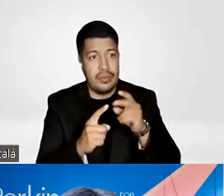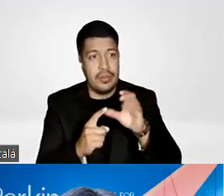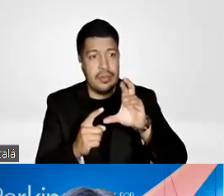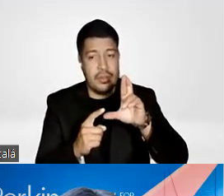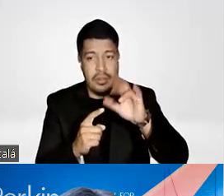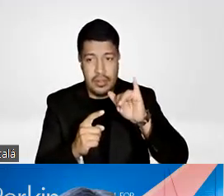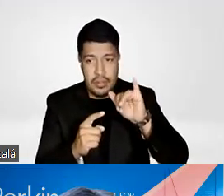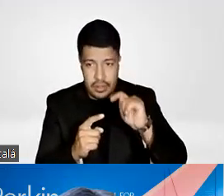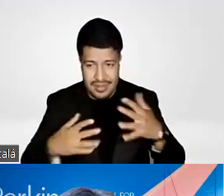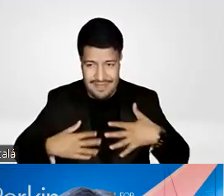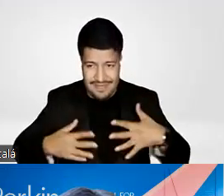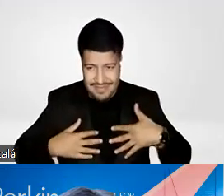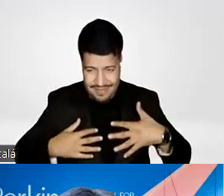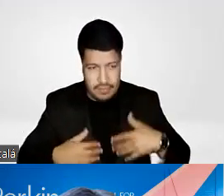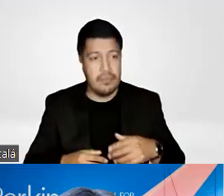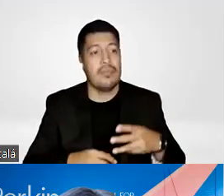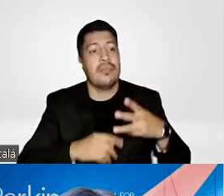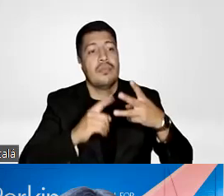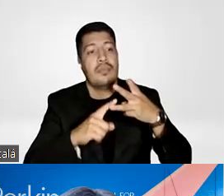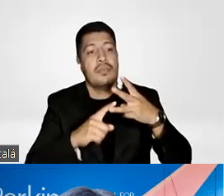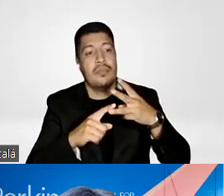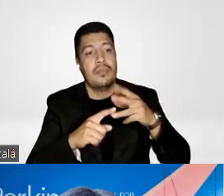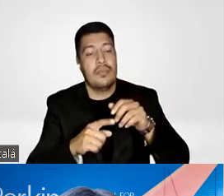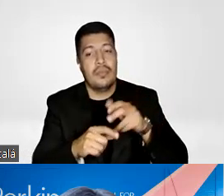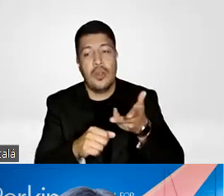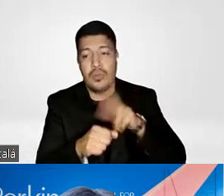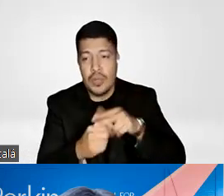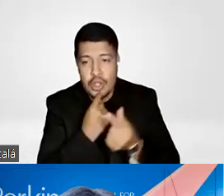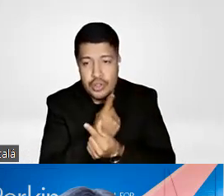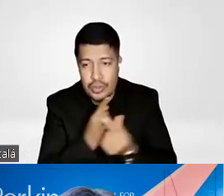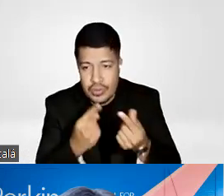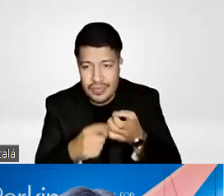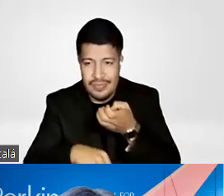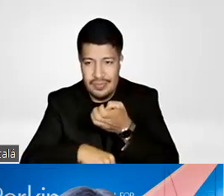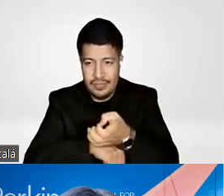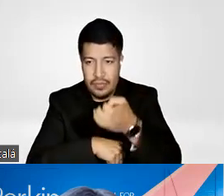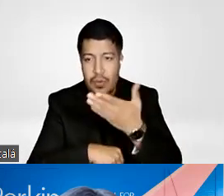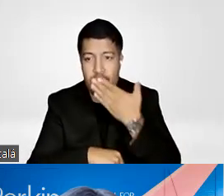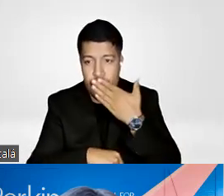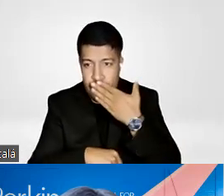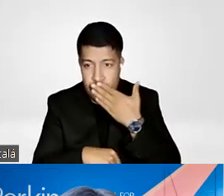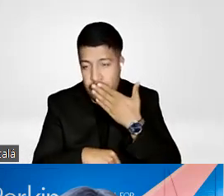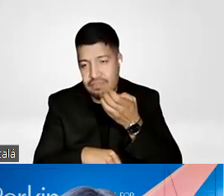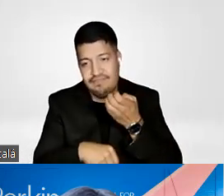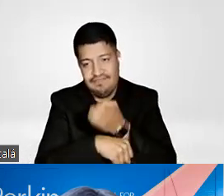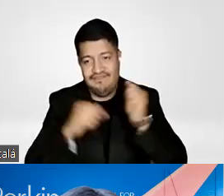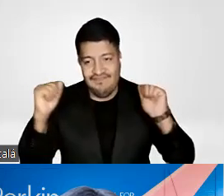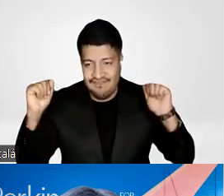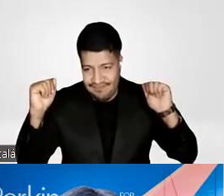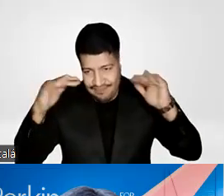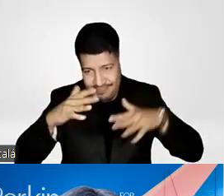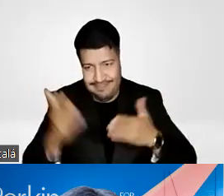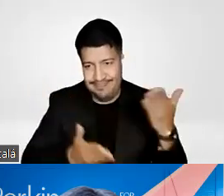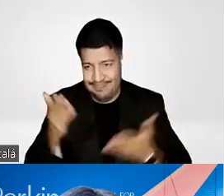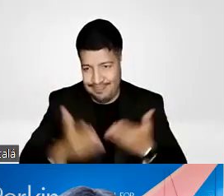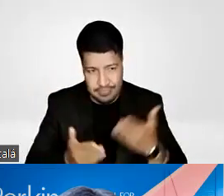y el Hospital Infantil del estado de Sonora, que reciben familias de todo el estado, CIDEN, que es Centro Infantil